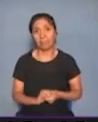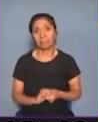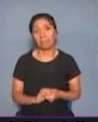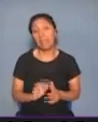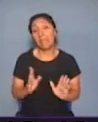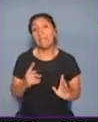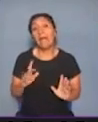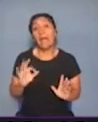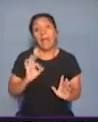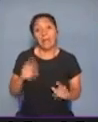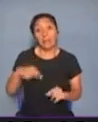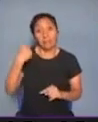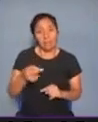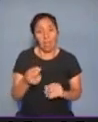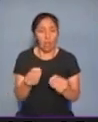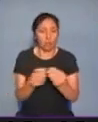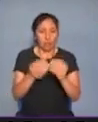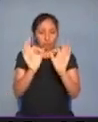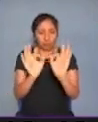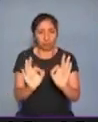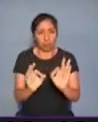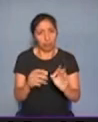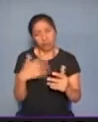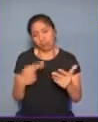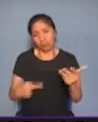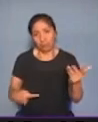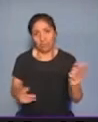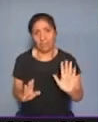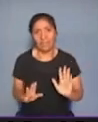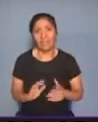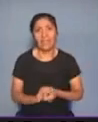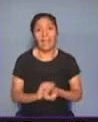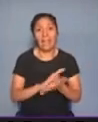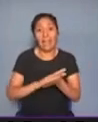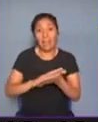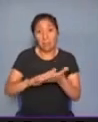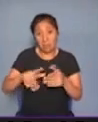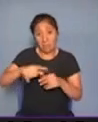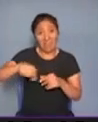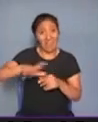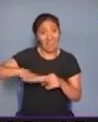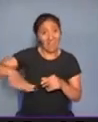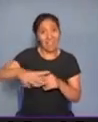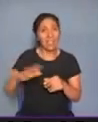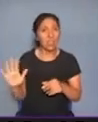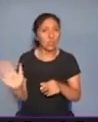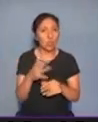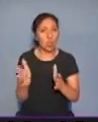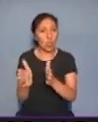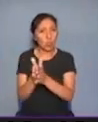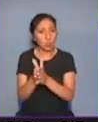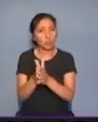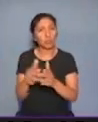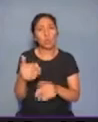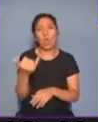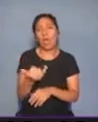Bueno estamos con muchos proyectos sobre todo este en la nueva sede de todos juntos este